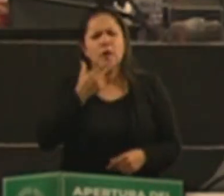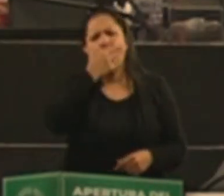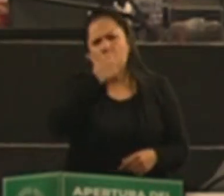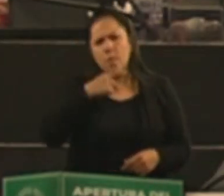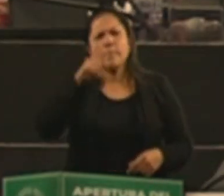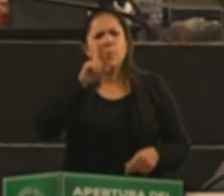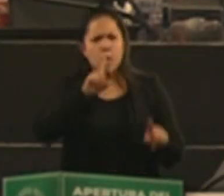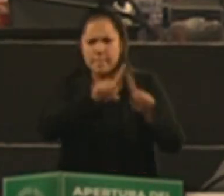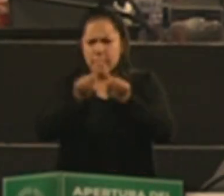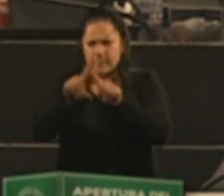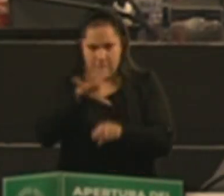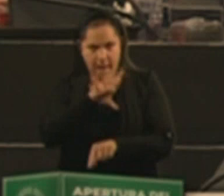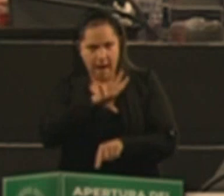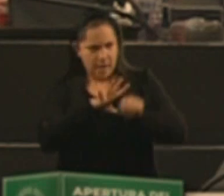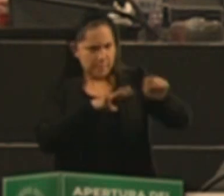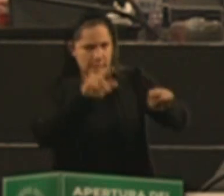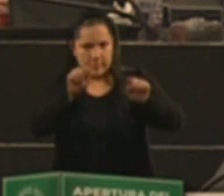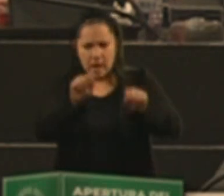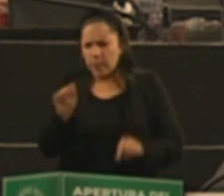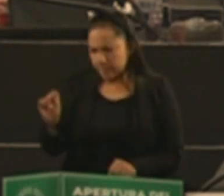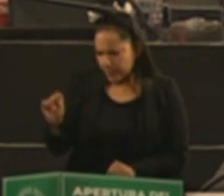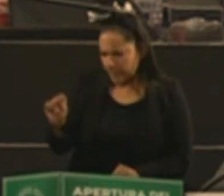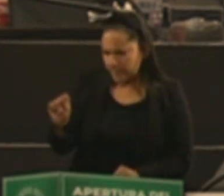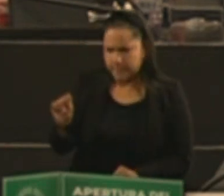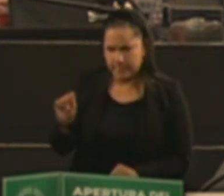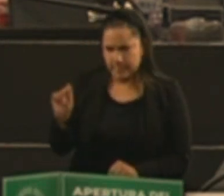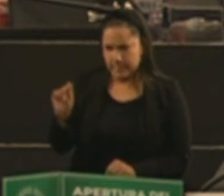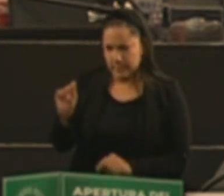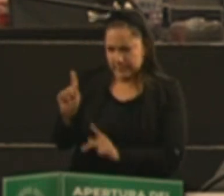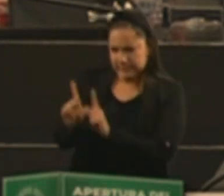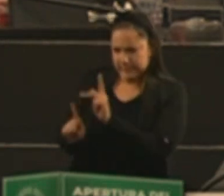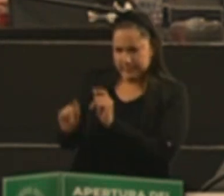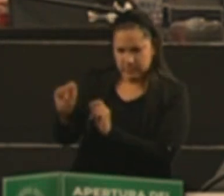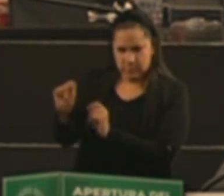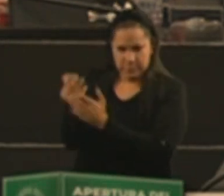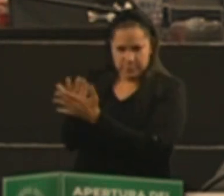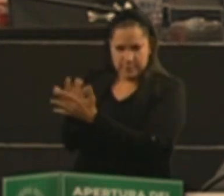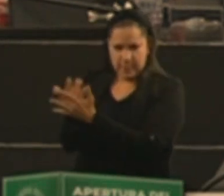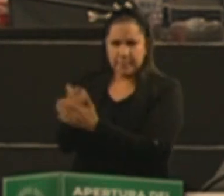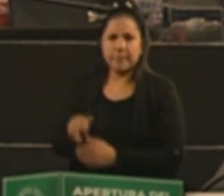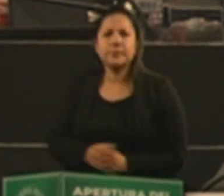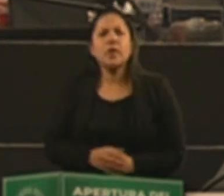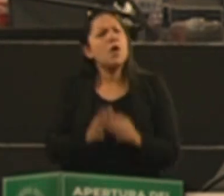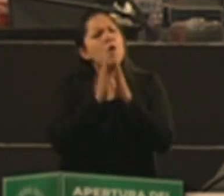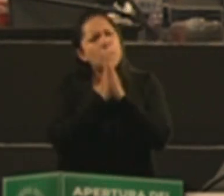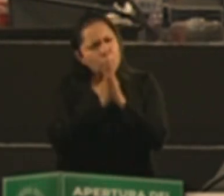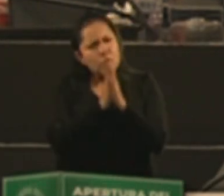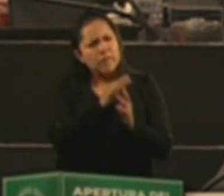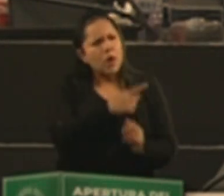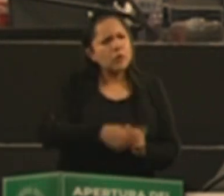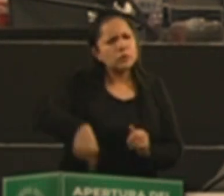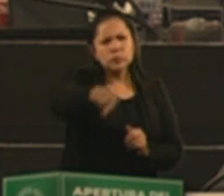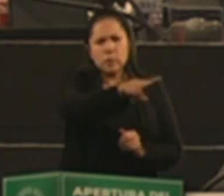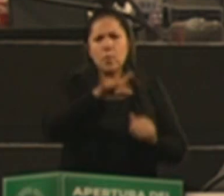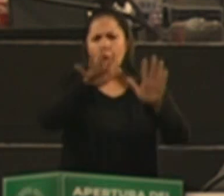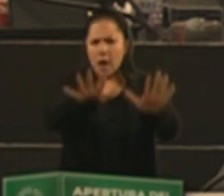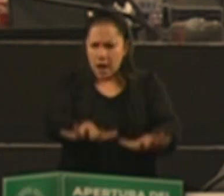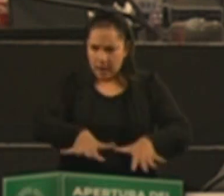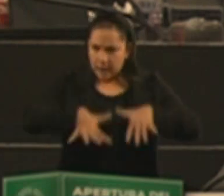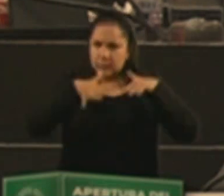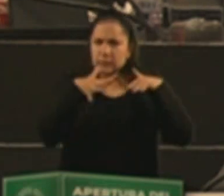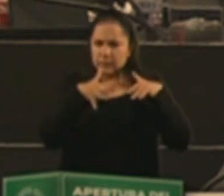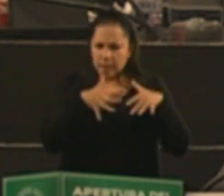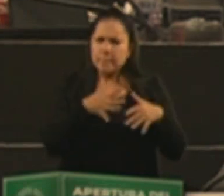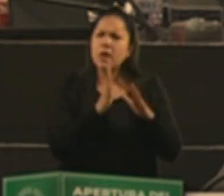Permítame, la oradora. Honorable Asamblea, pido por favor guardar silencio